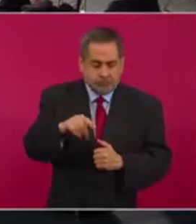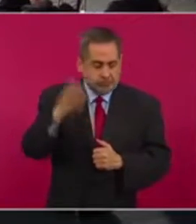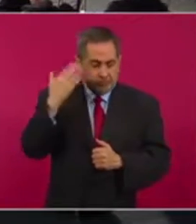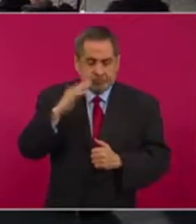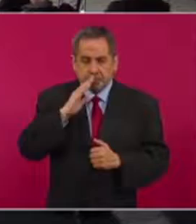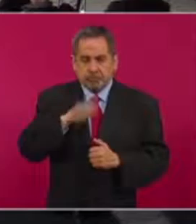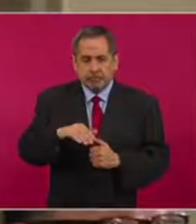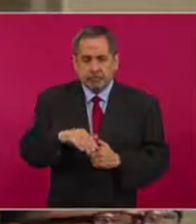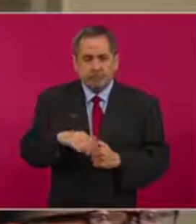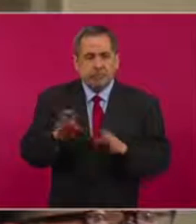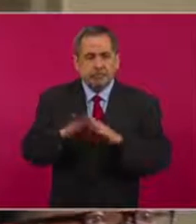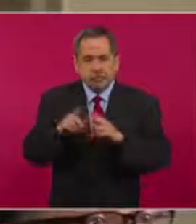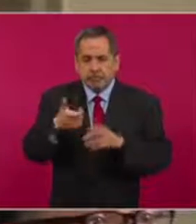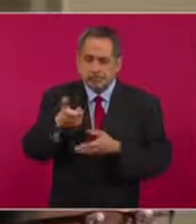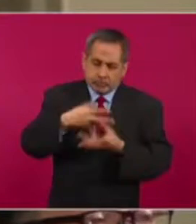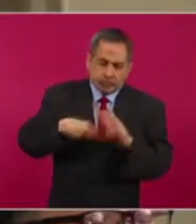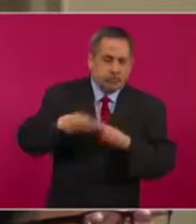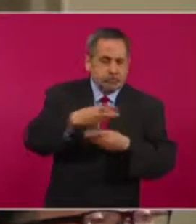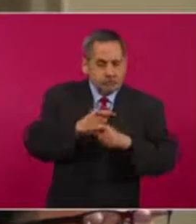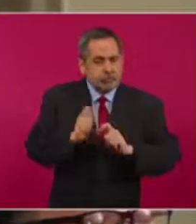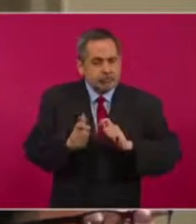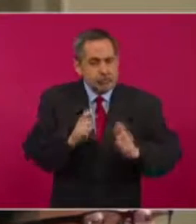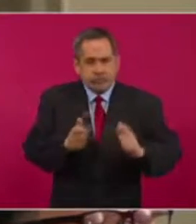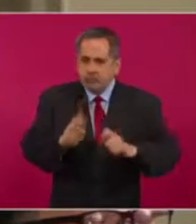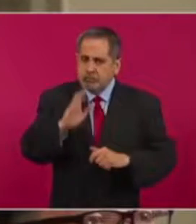su estado financiero, porque